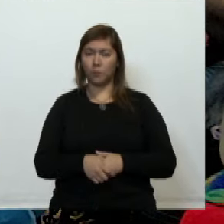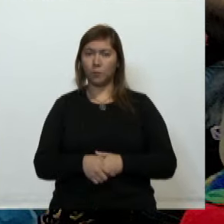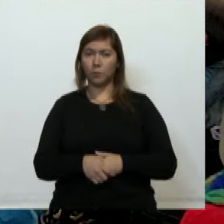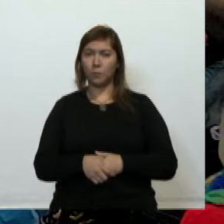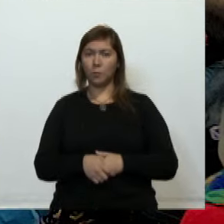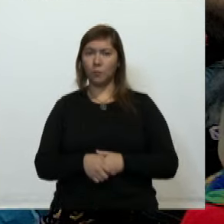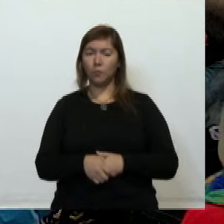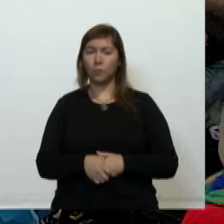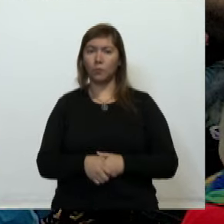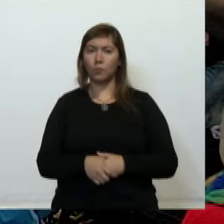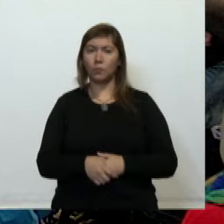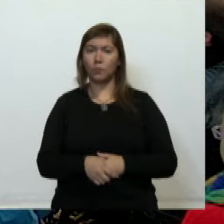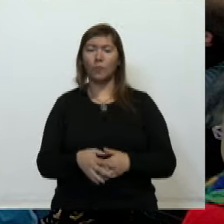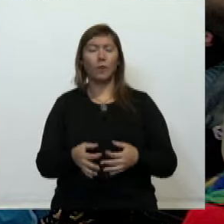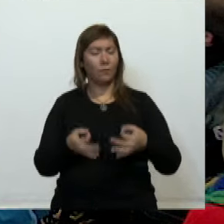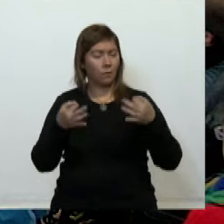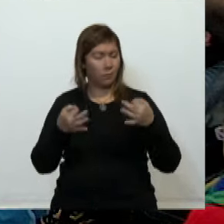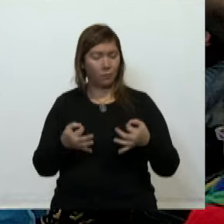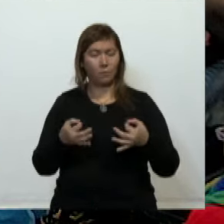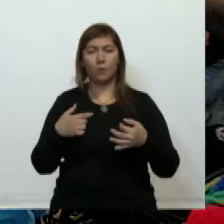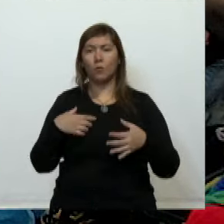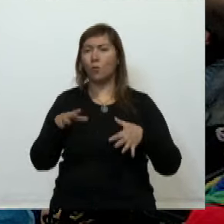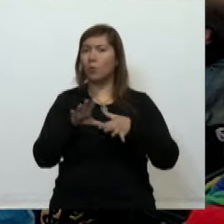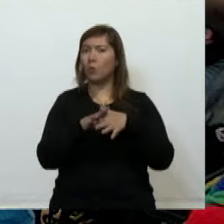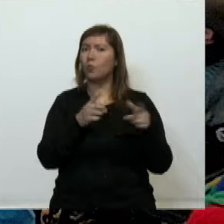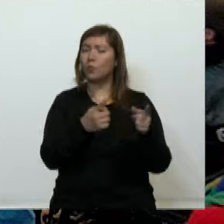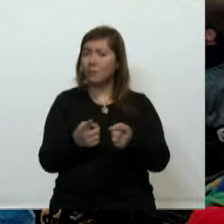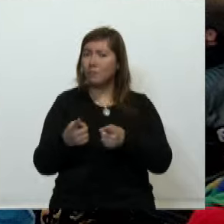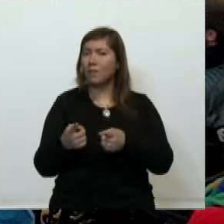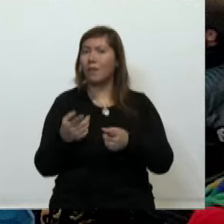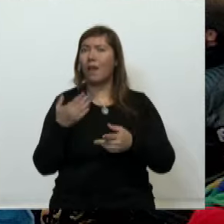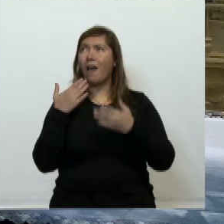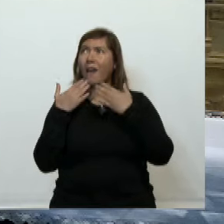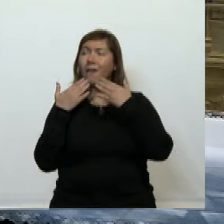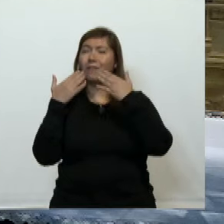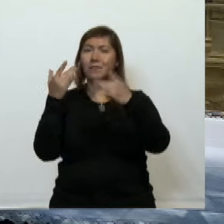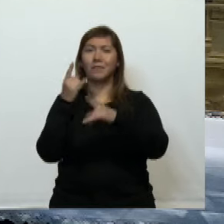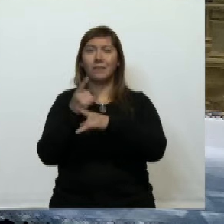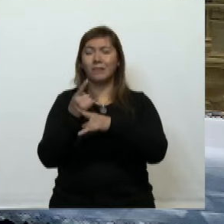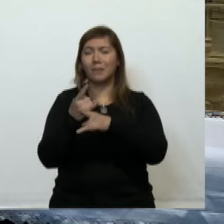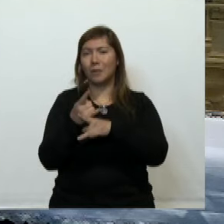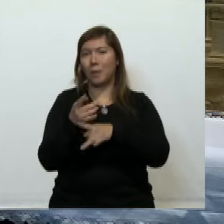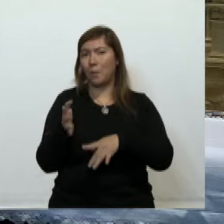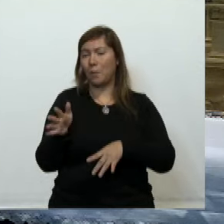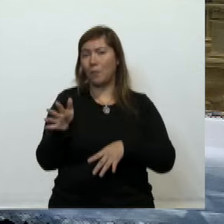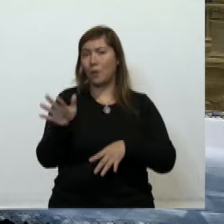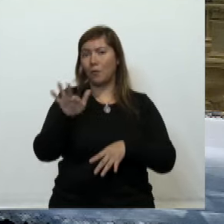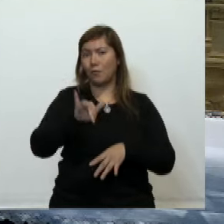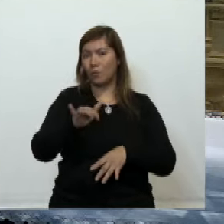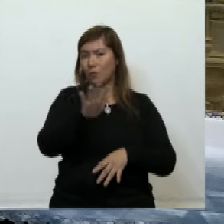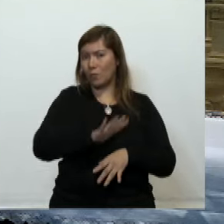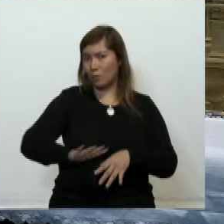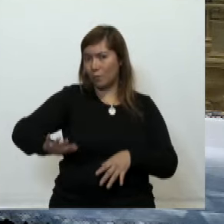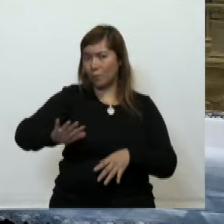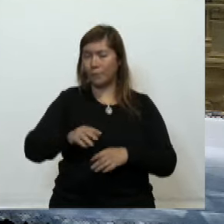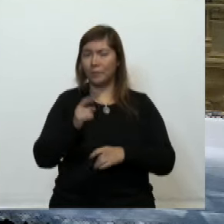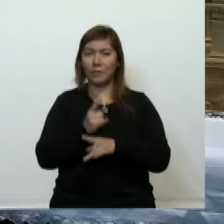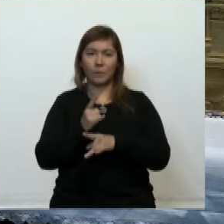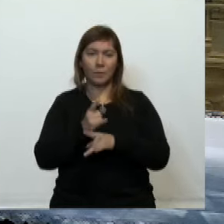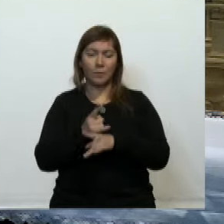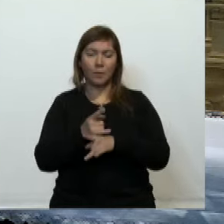En verdad es justo y necesario nuestro deber y salvación darte gracias siempre y en todo lugar. Señor Padre Santo, Dios Todopoderoso